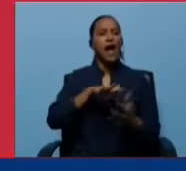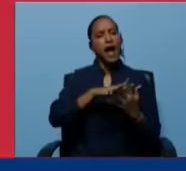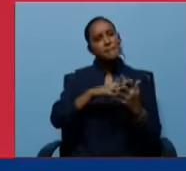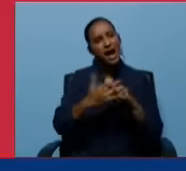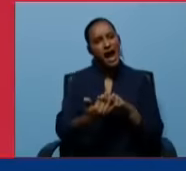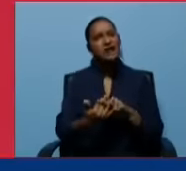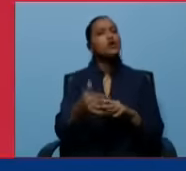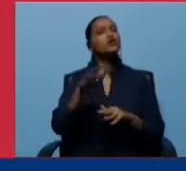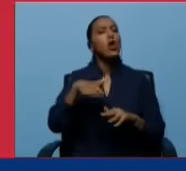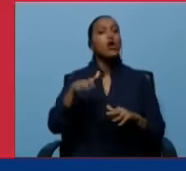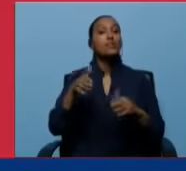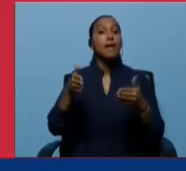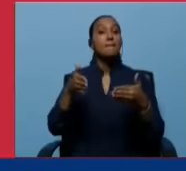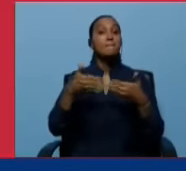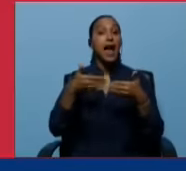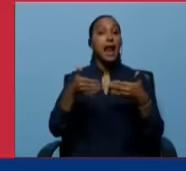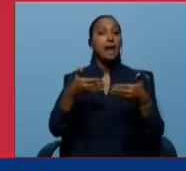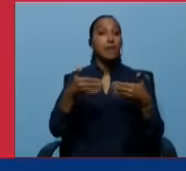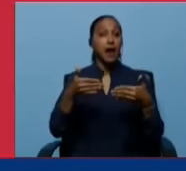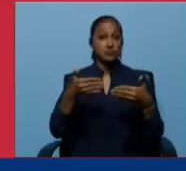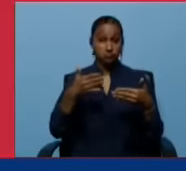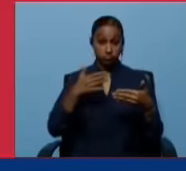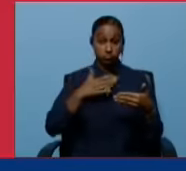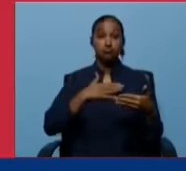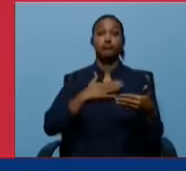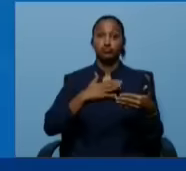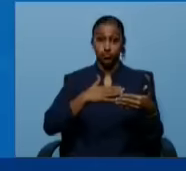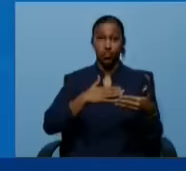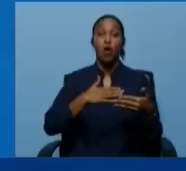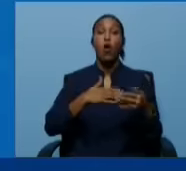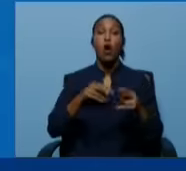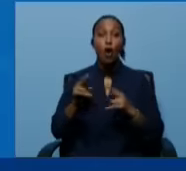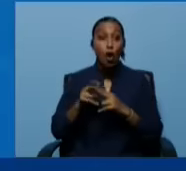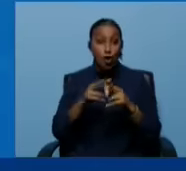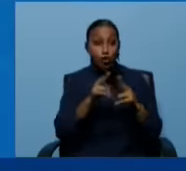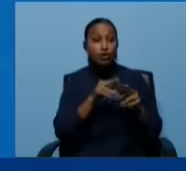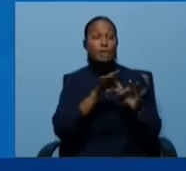de la ciudad de Panamá. Yo estuve ahí y conocí familiares,